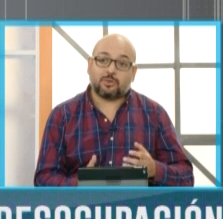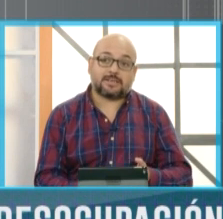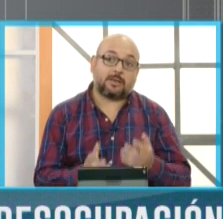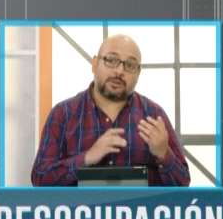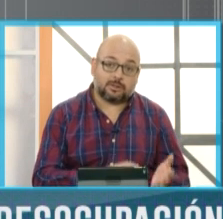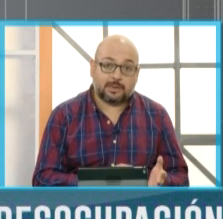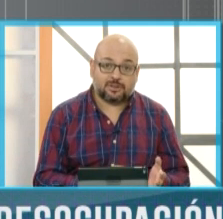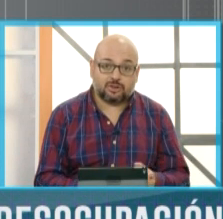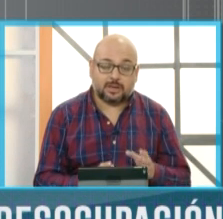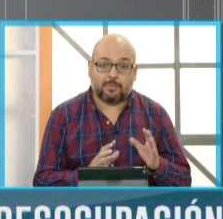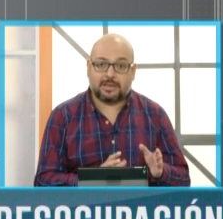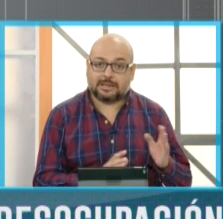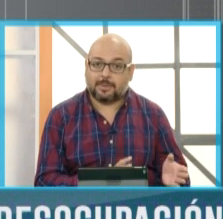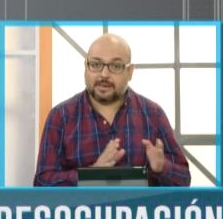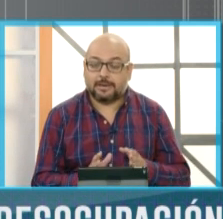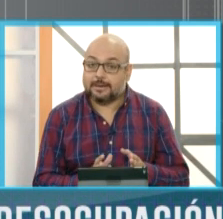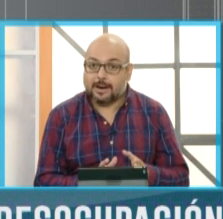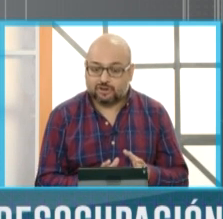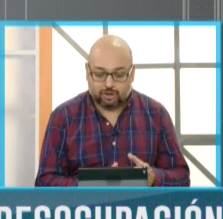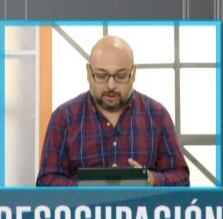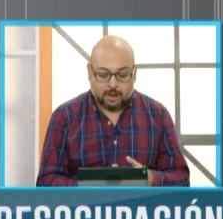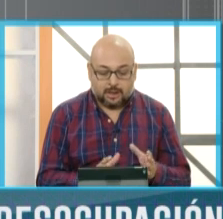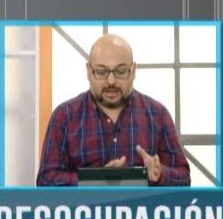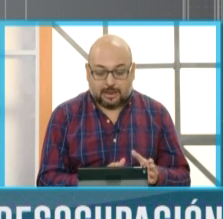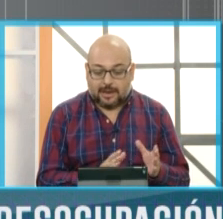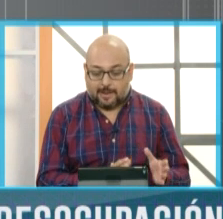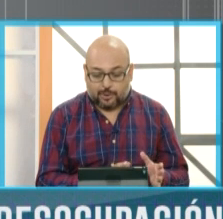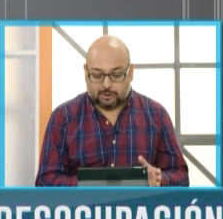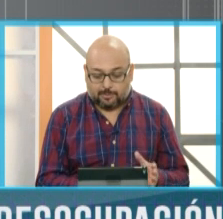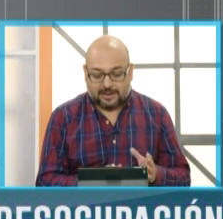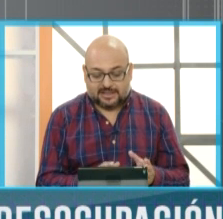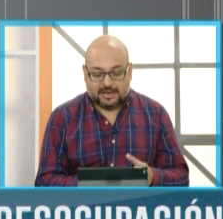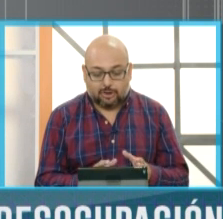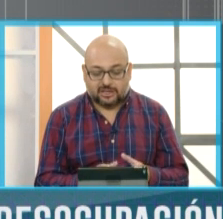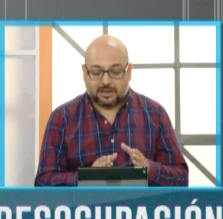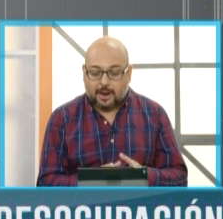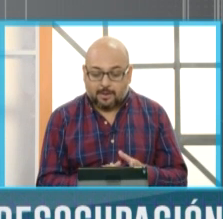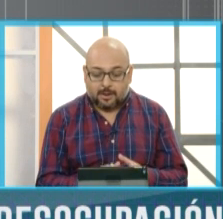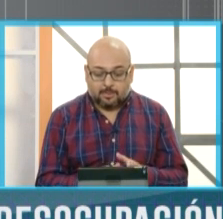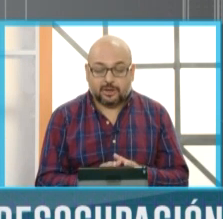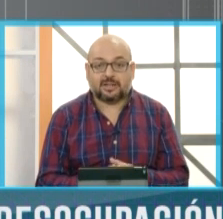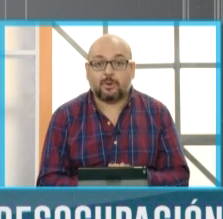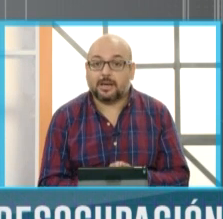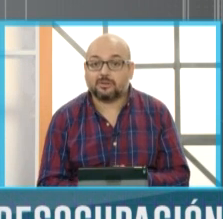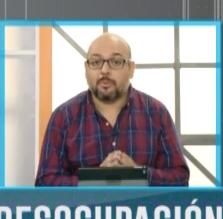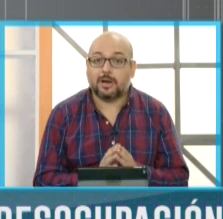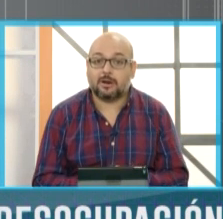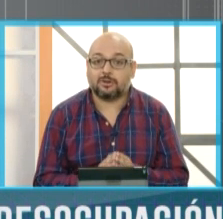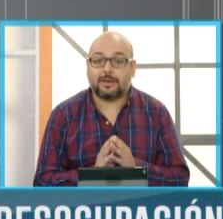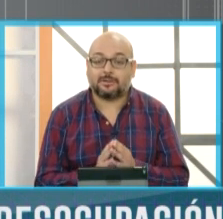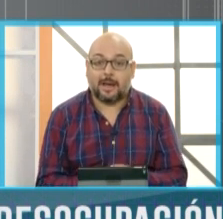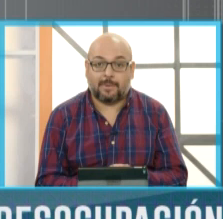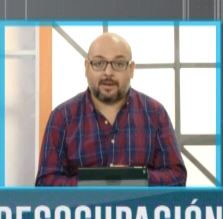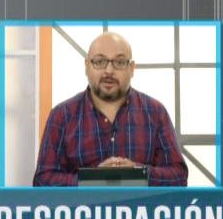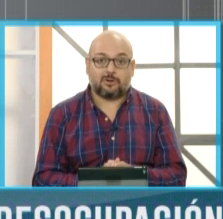comparte a su vez el tuit de otra persona que ponía la tapa de Clarín y La Nación, que también había puesto, parece parece que la cosa está brava porque están obligados a ponerlo